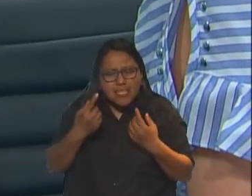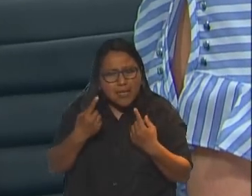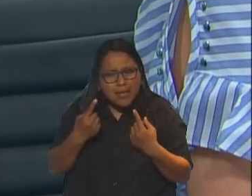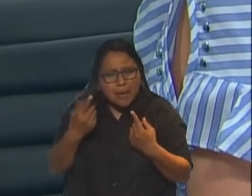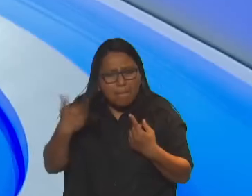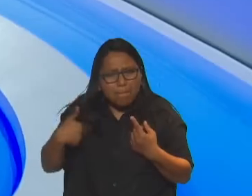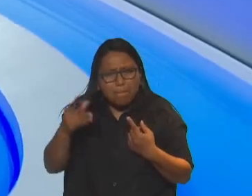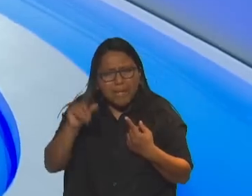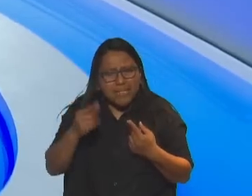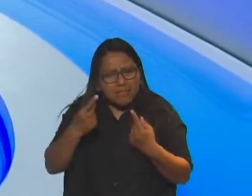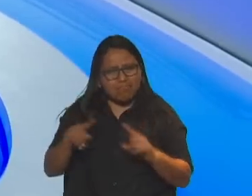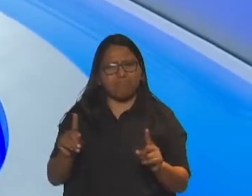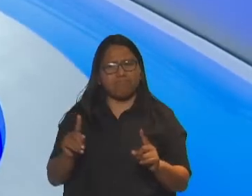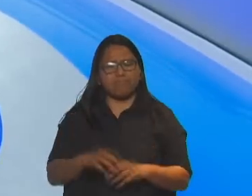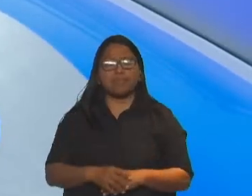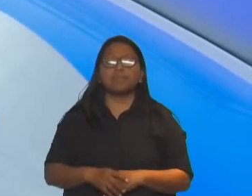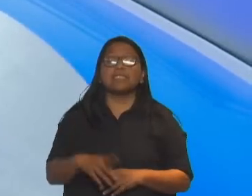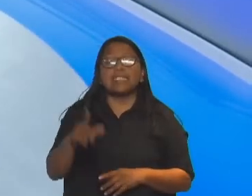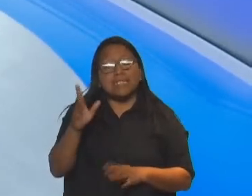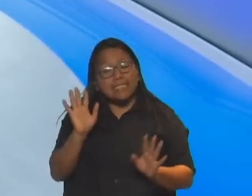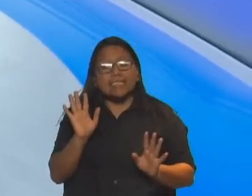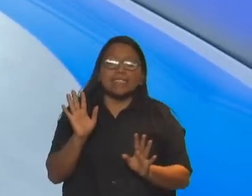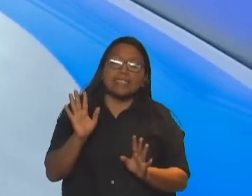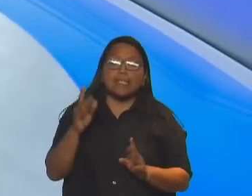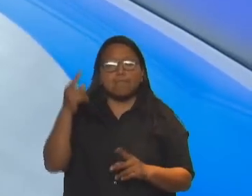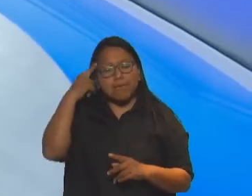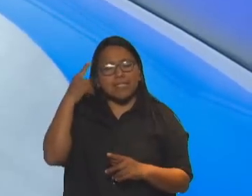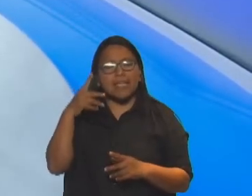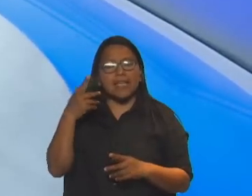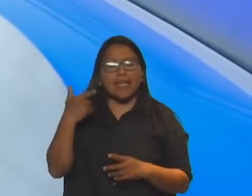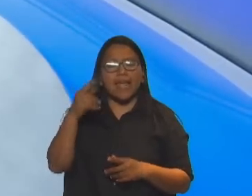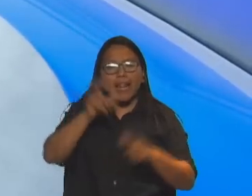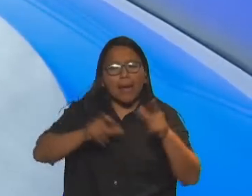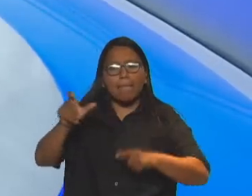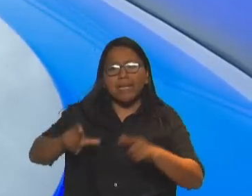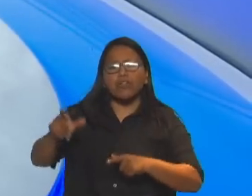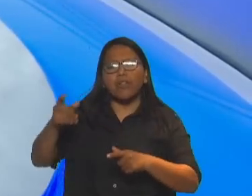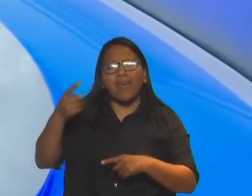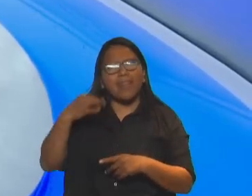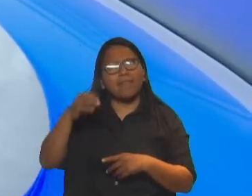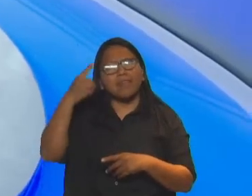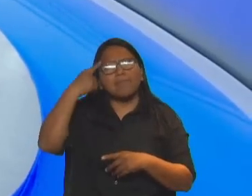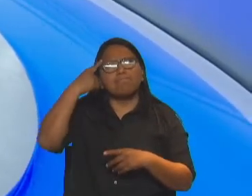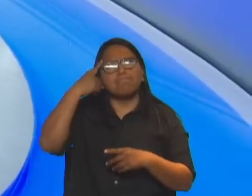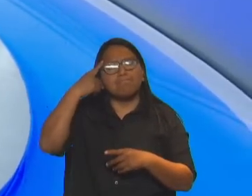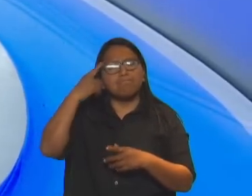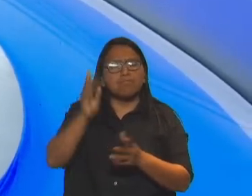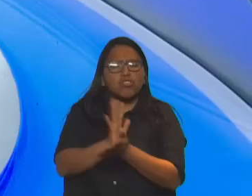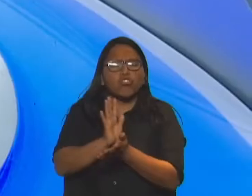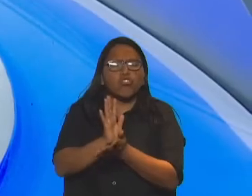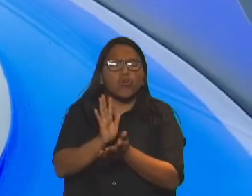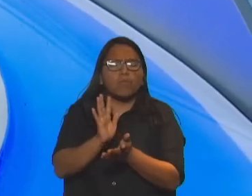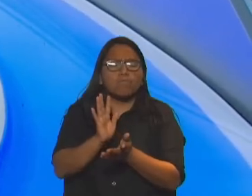que efectivamente argentina debiera tomar nota de lo que aconteció pero no soy optimista con respecto a la oposición sinceramente